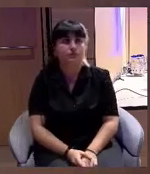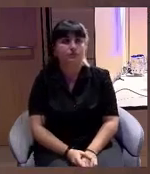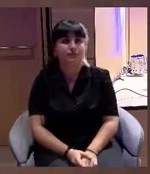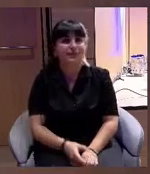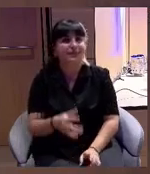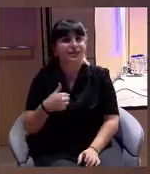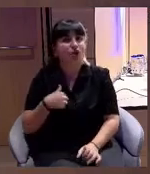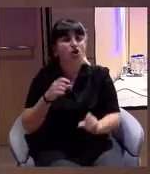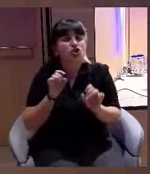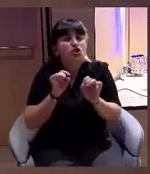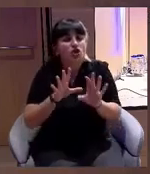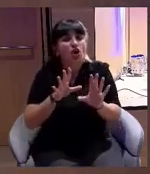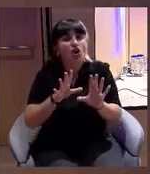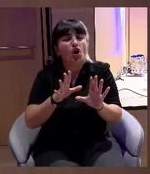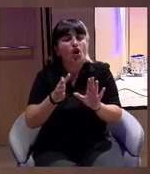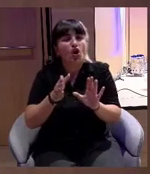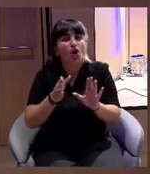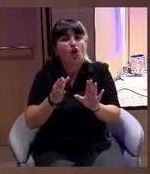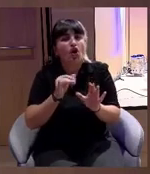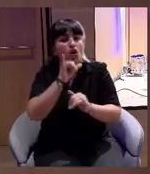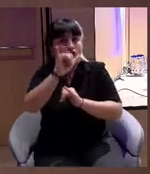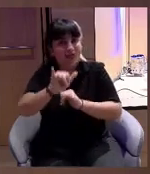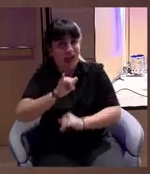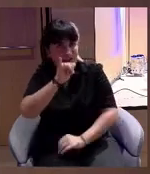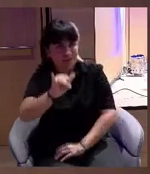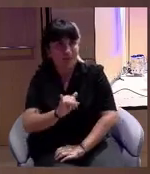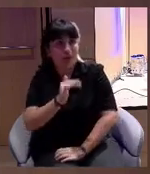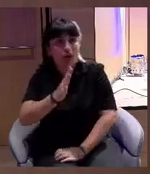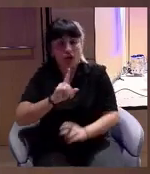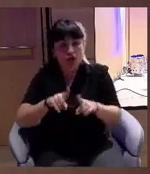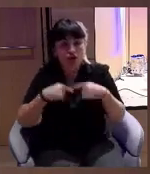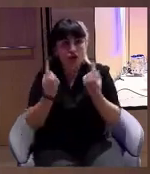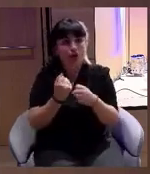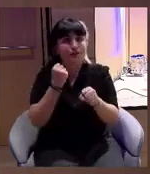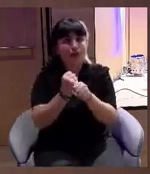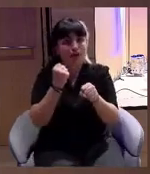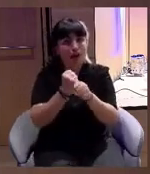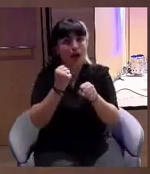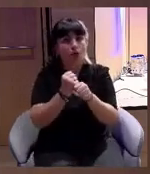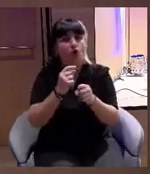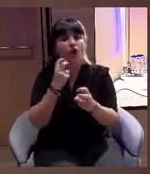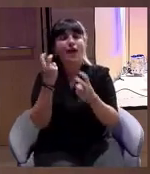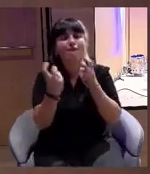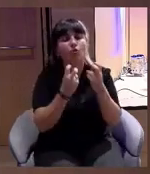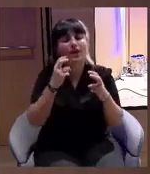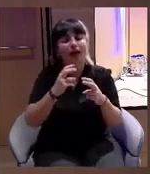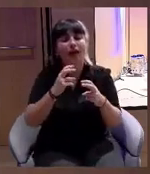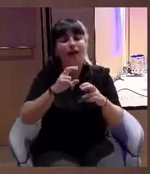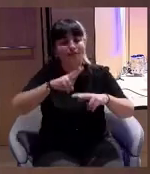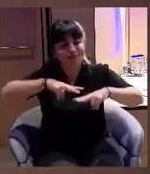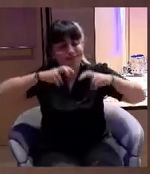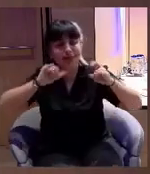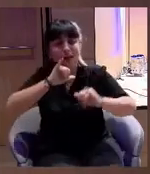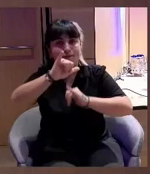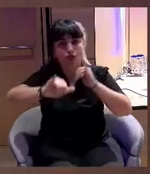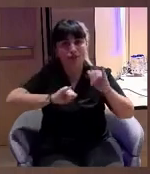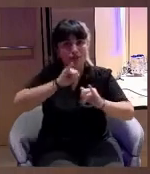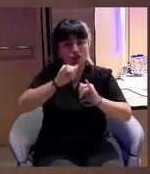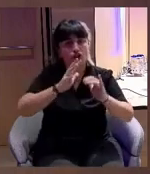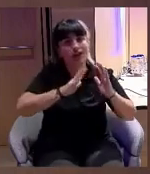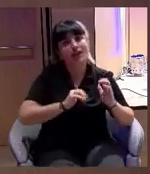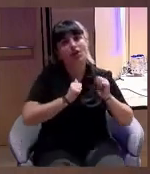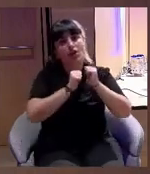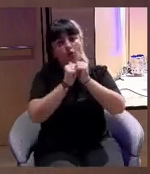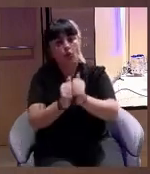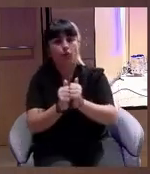ruso solo contarte que nosotros trabajamos con específicamente con la la búsqueda de información de candidatos en Alianza con social tic y